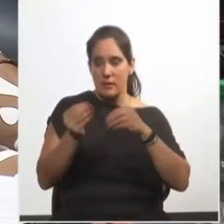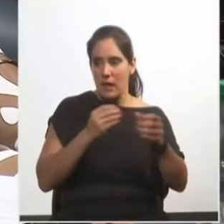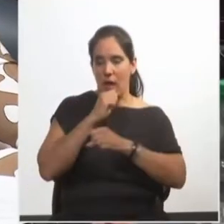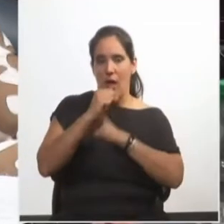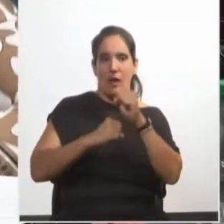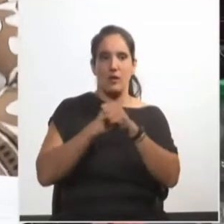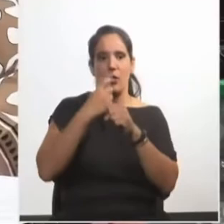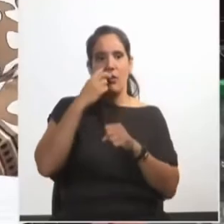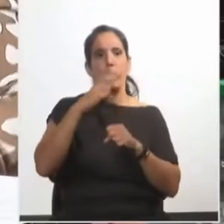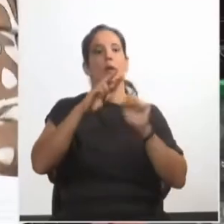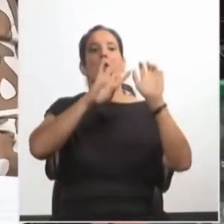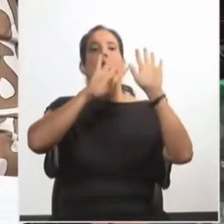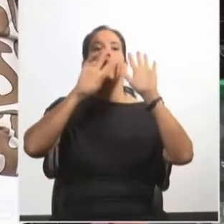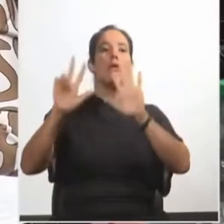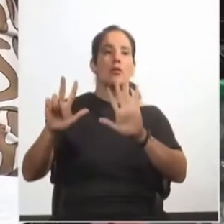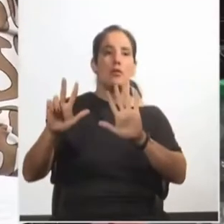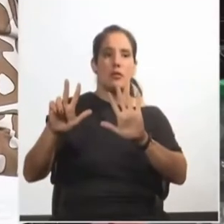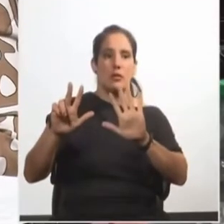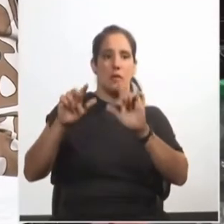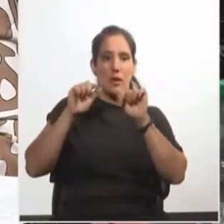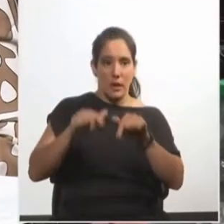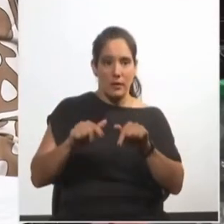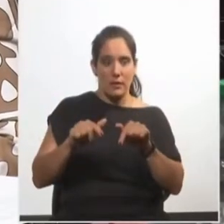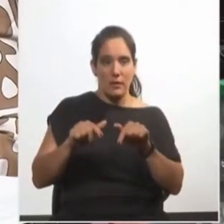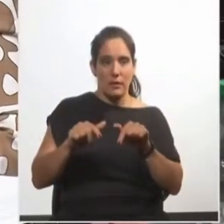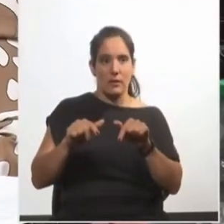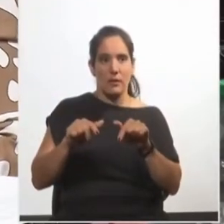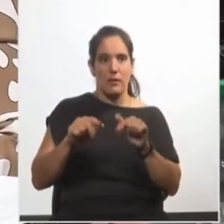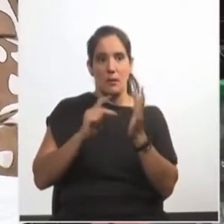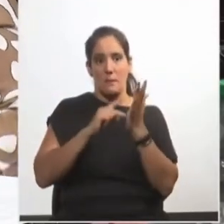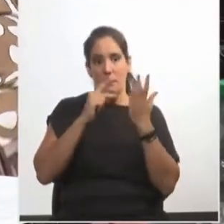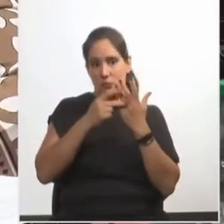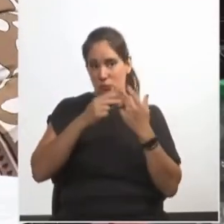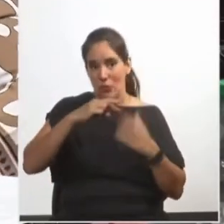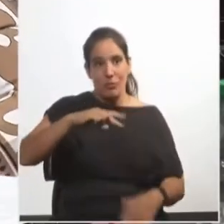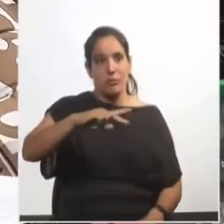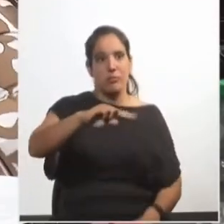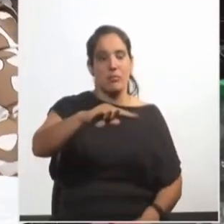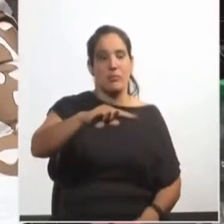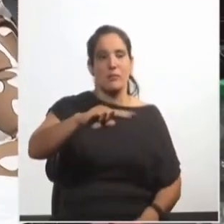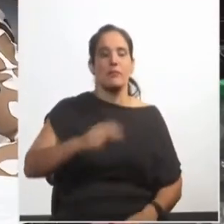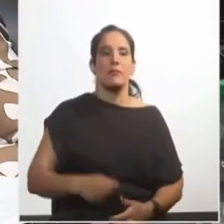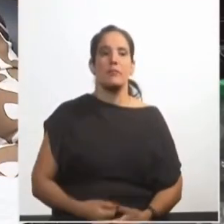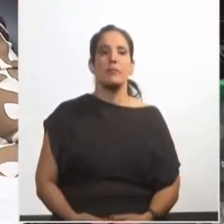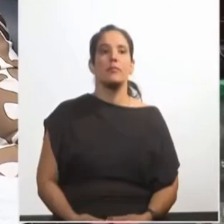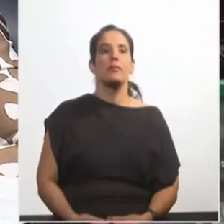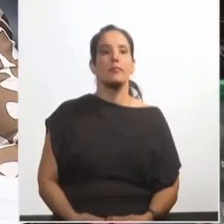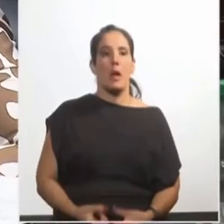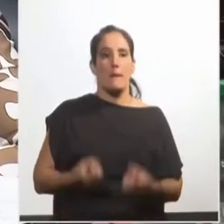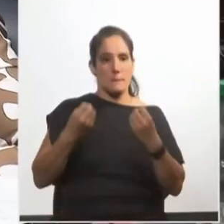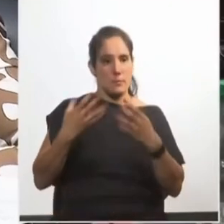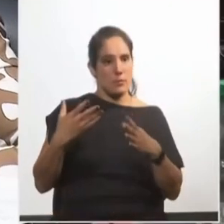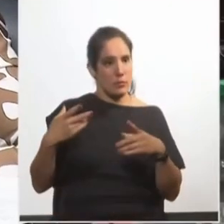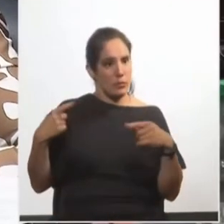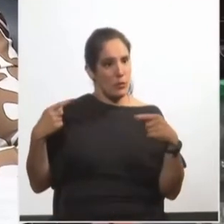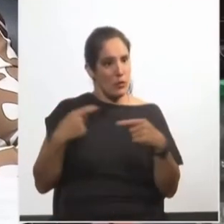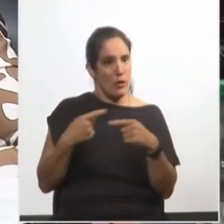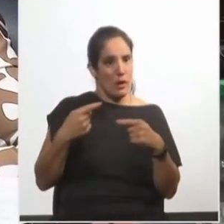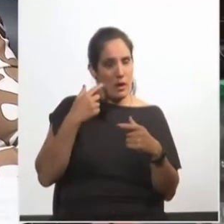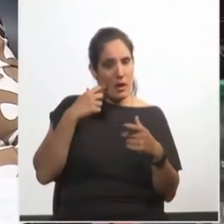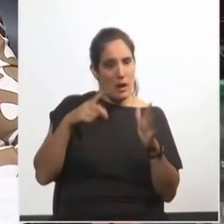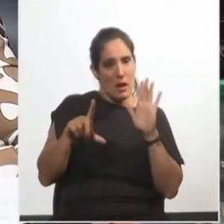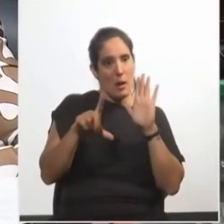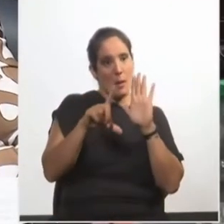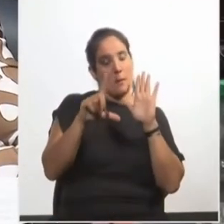2008, este proyecto no lo retiraron, sigue vigente. Por el contrario, el proyecto de